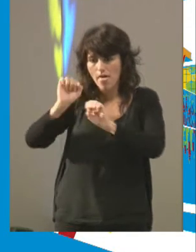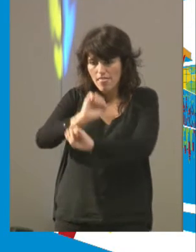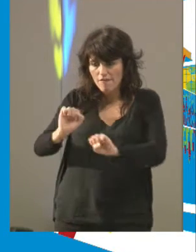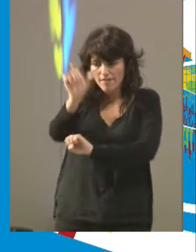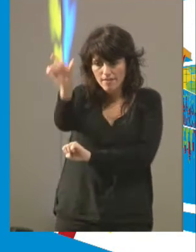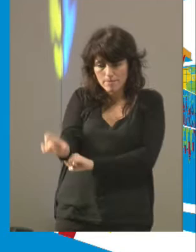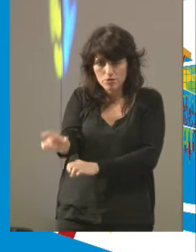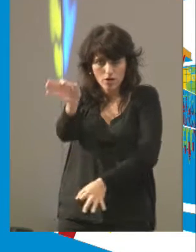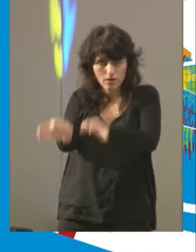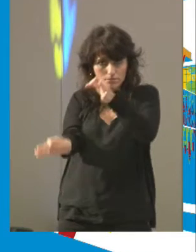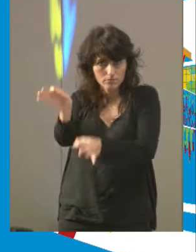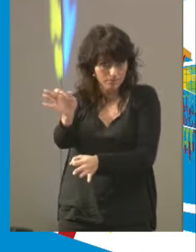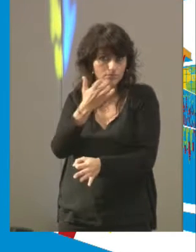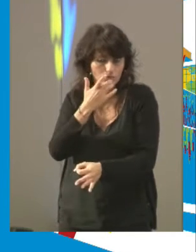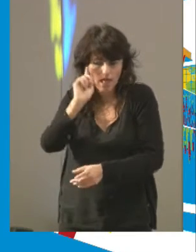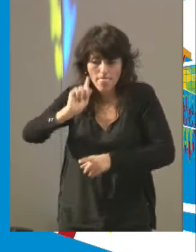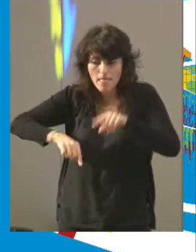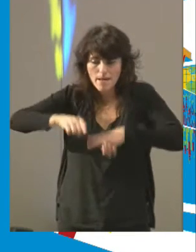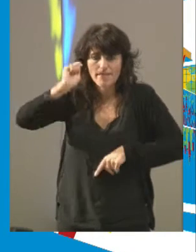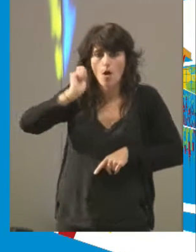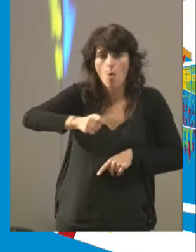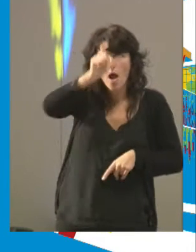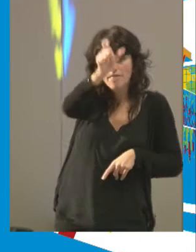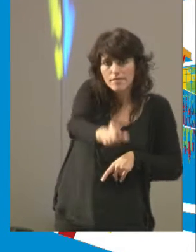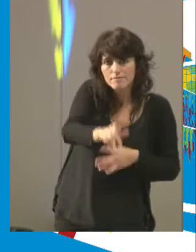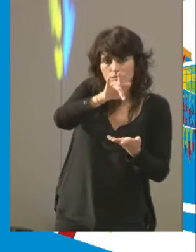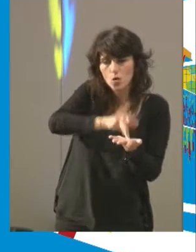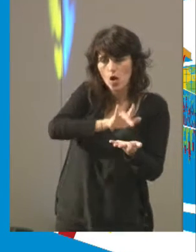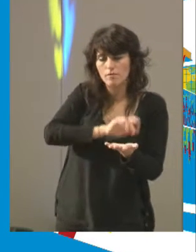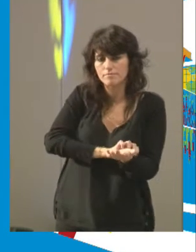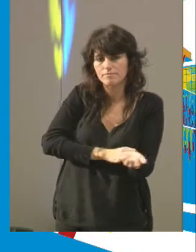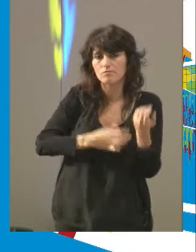persona. Porque dependiendo del juez que te toca, pues el juez